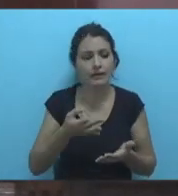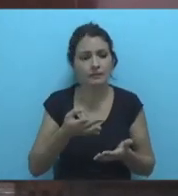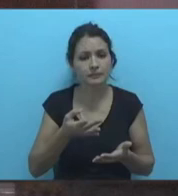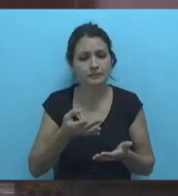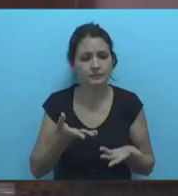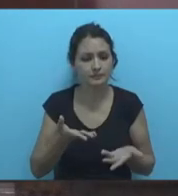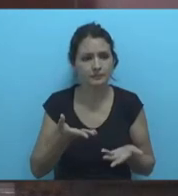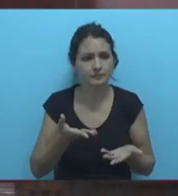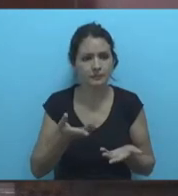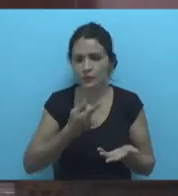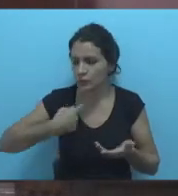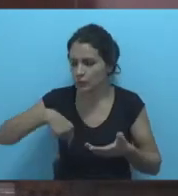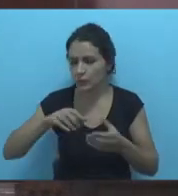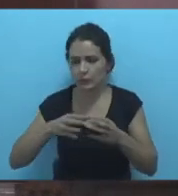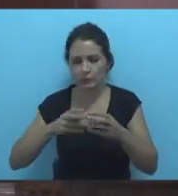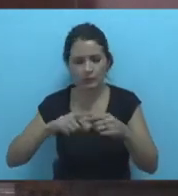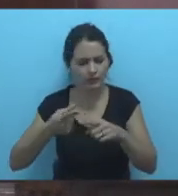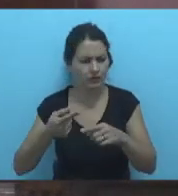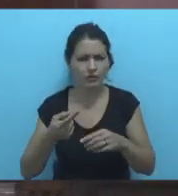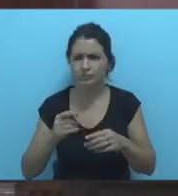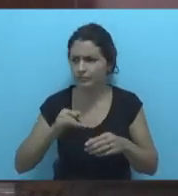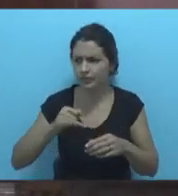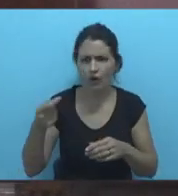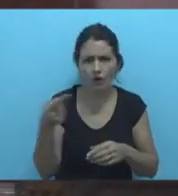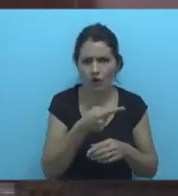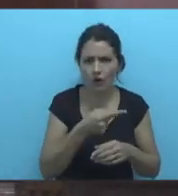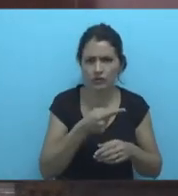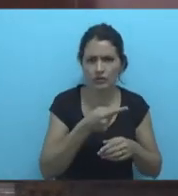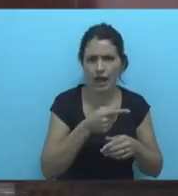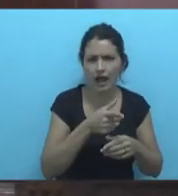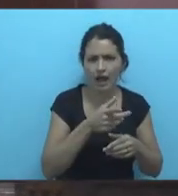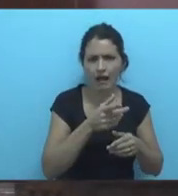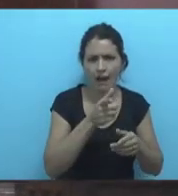nosotros repudiamos cualquier tipo de represión policial. Lo